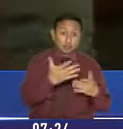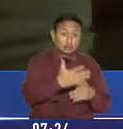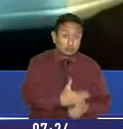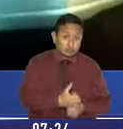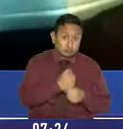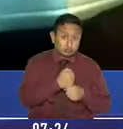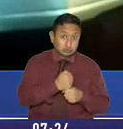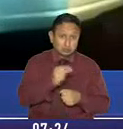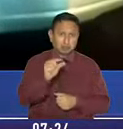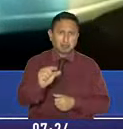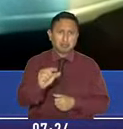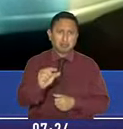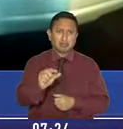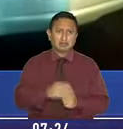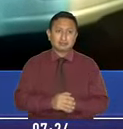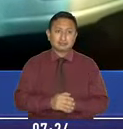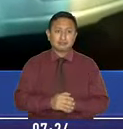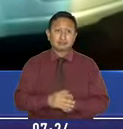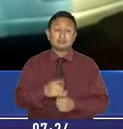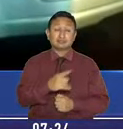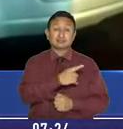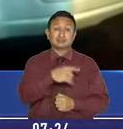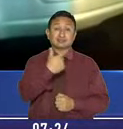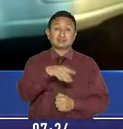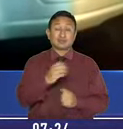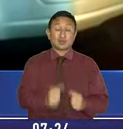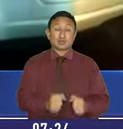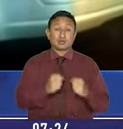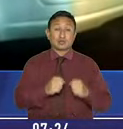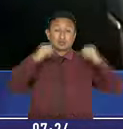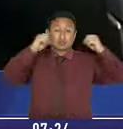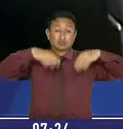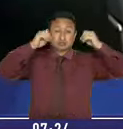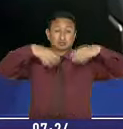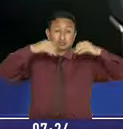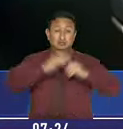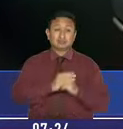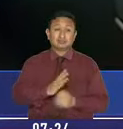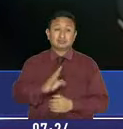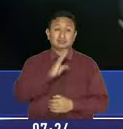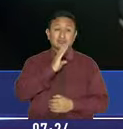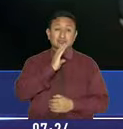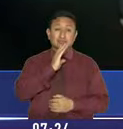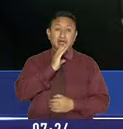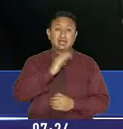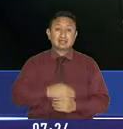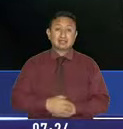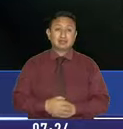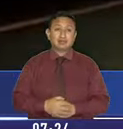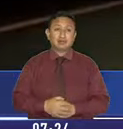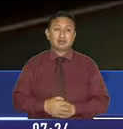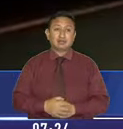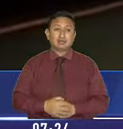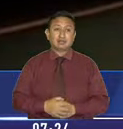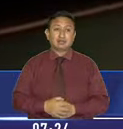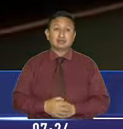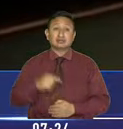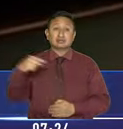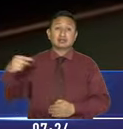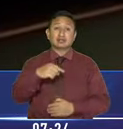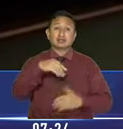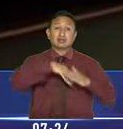de la naturaleza no dio tiempo. El agua ingresó a las viviendas, llegando hasta las habitaciones, en donde ni los